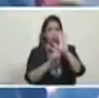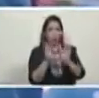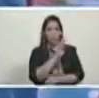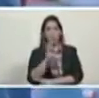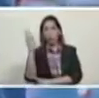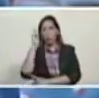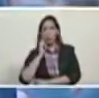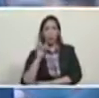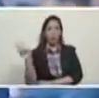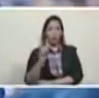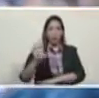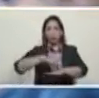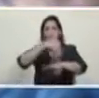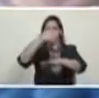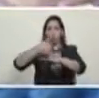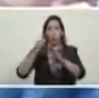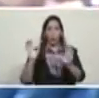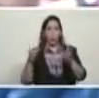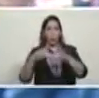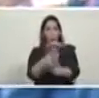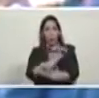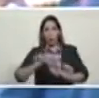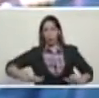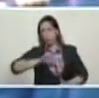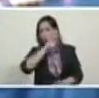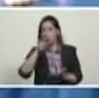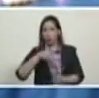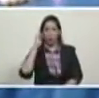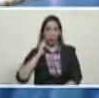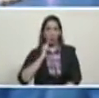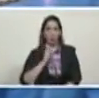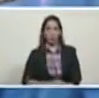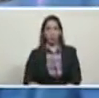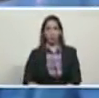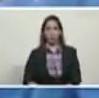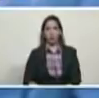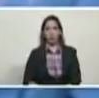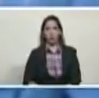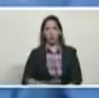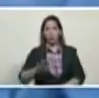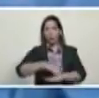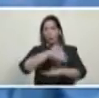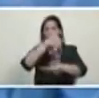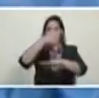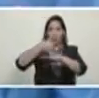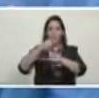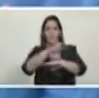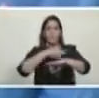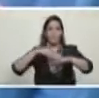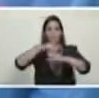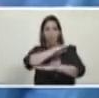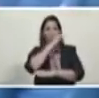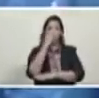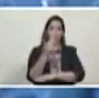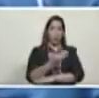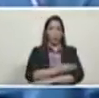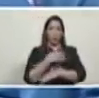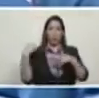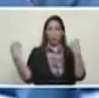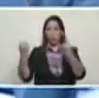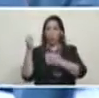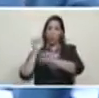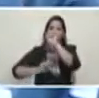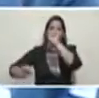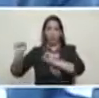Venezuela, comandante en jefe de la Fuerza Armada Nacional Bolivariana, el señor general en jefe Vladimir Padrino López, vicepresidente sectorial